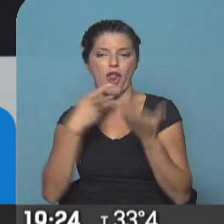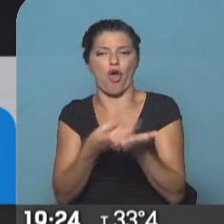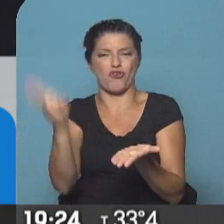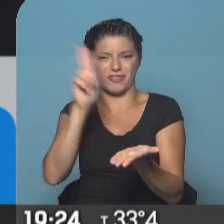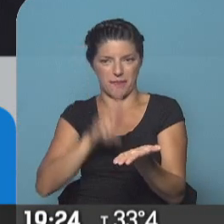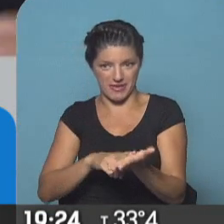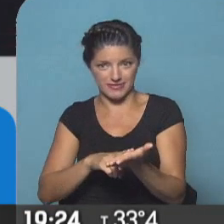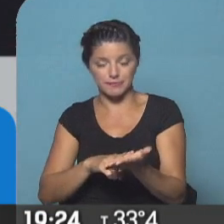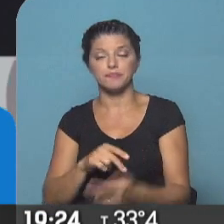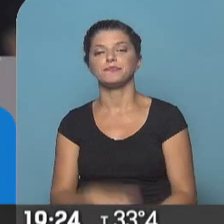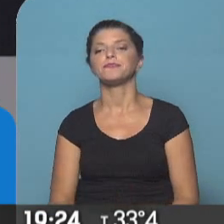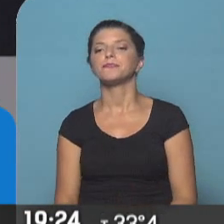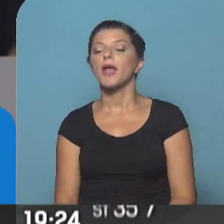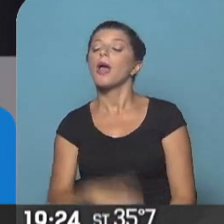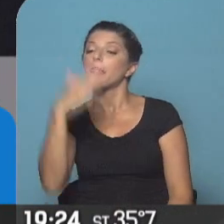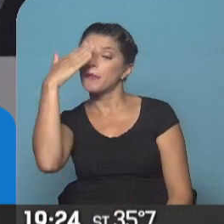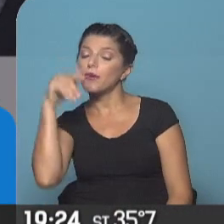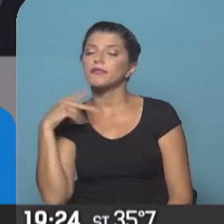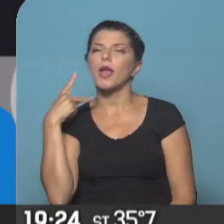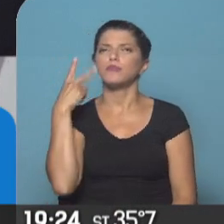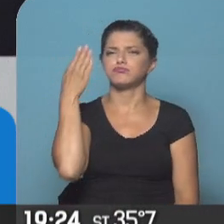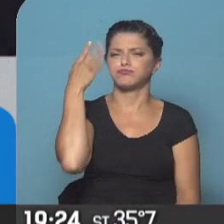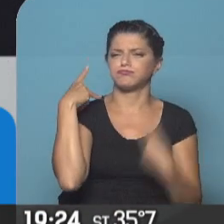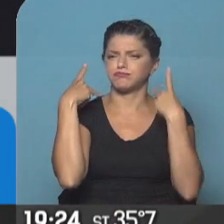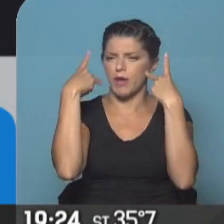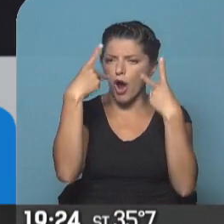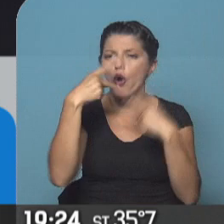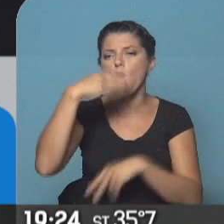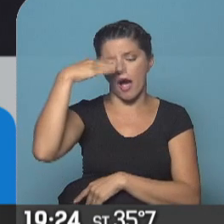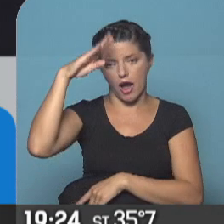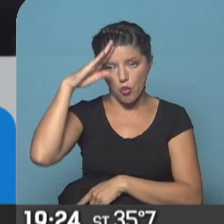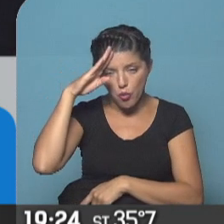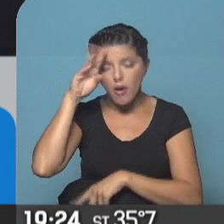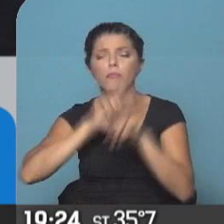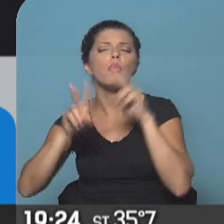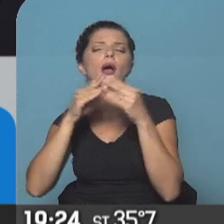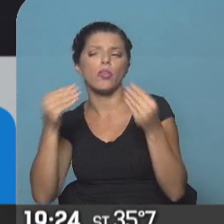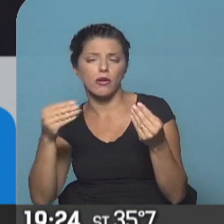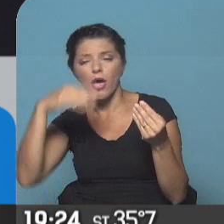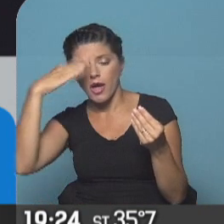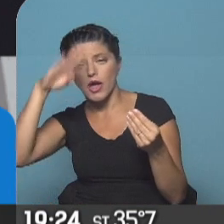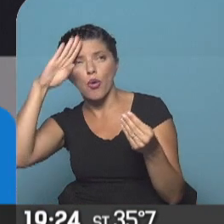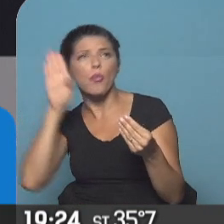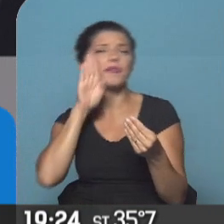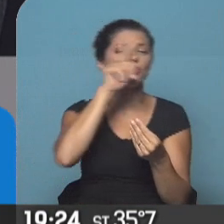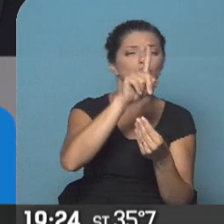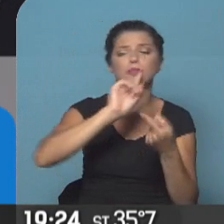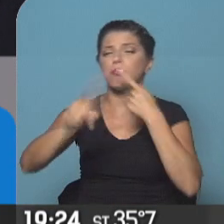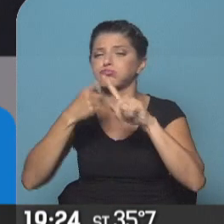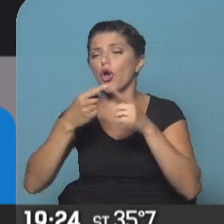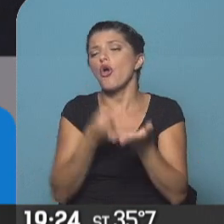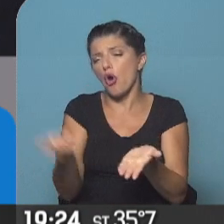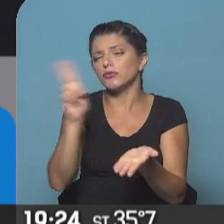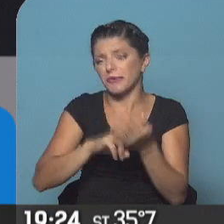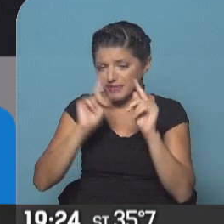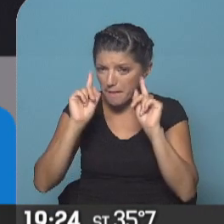restablecer las relaciones, para ayudar a restablecer las relaciones entre Cuba y Estados Unidos. Cuando fue a México fue